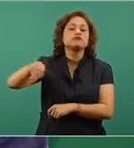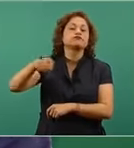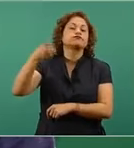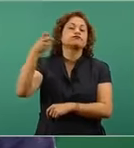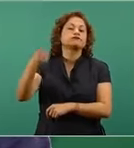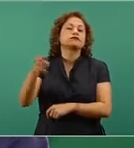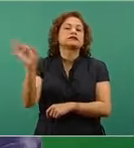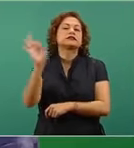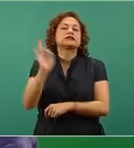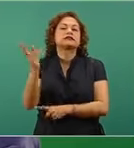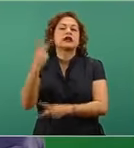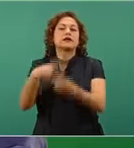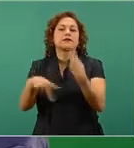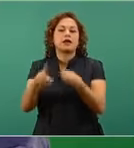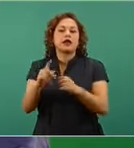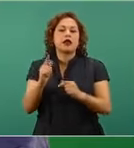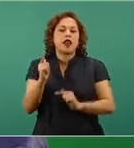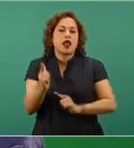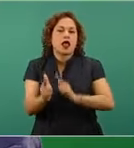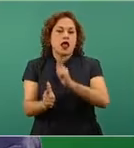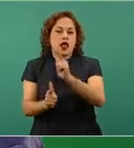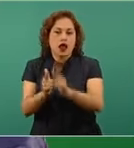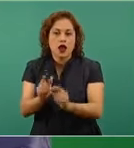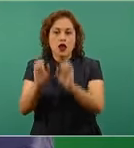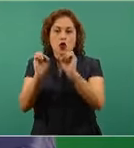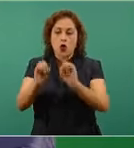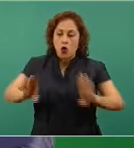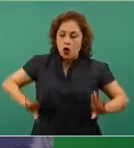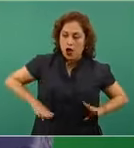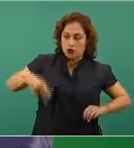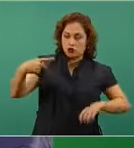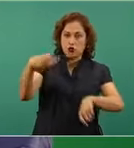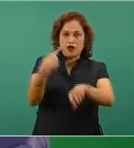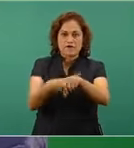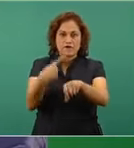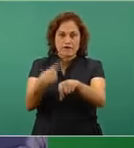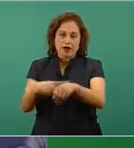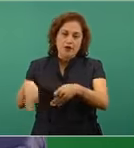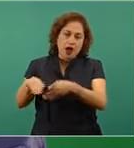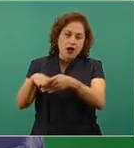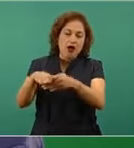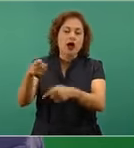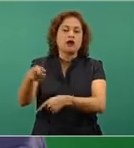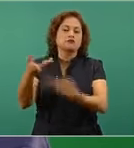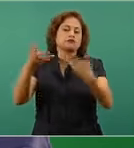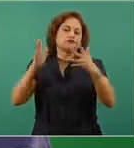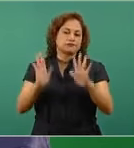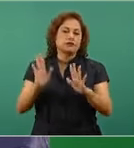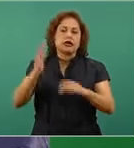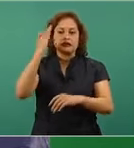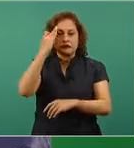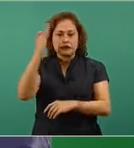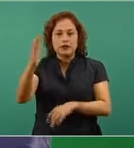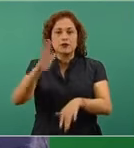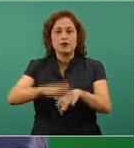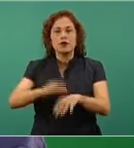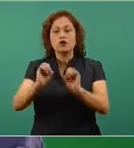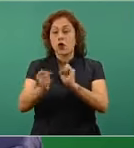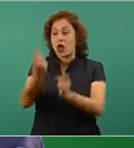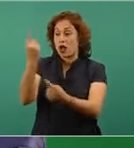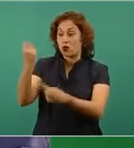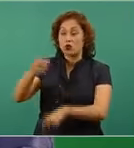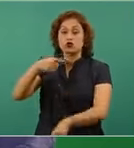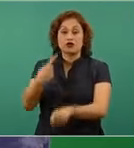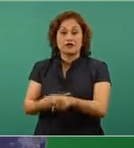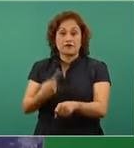las personas que tienen alguna enfermedad crónica pueden tardar más, las personas que viven con VIH y tienen avanzado grado de inmunosupresión